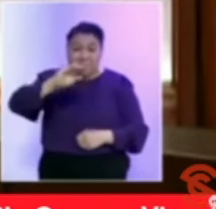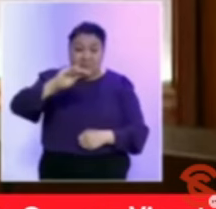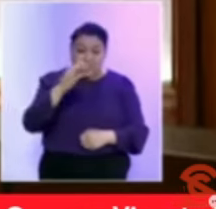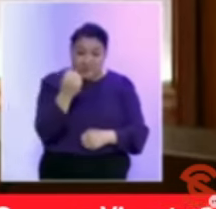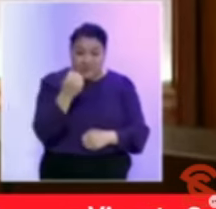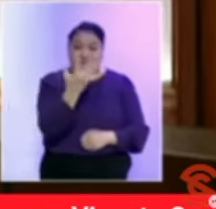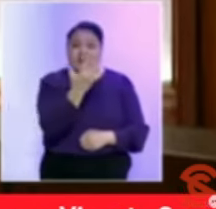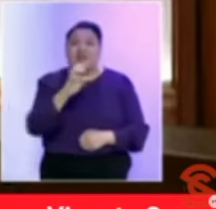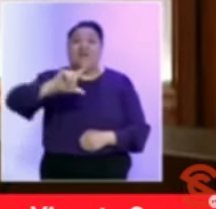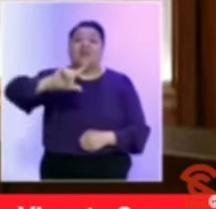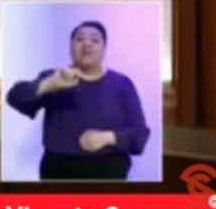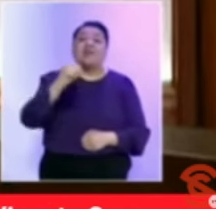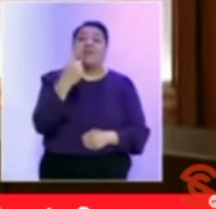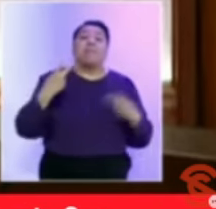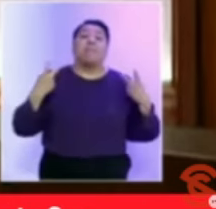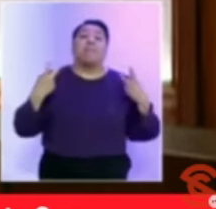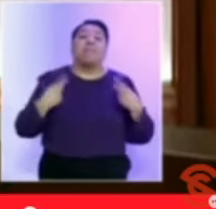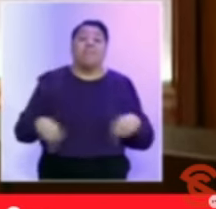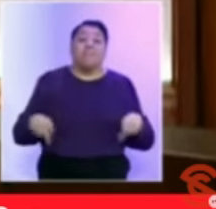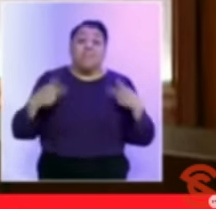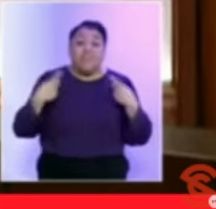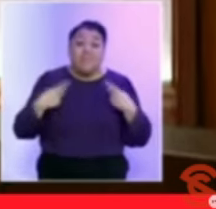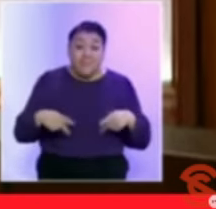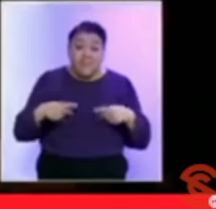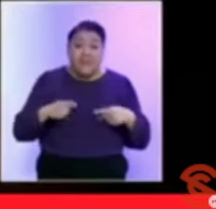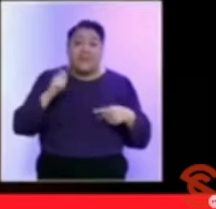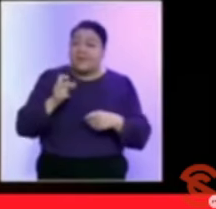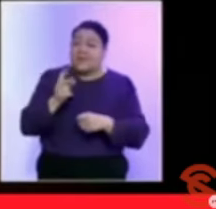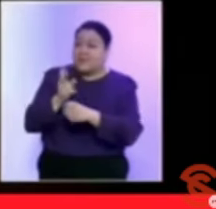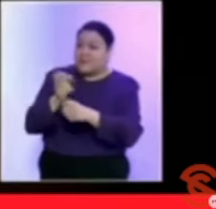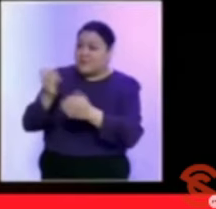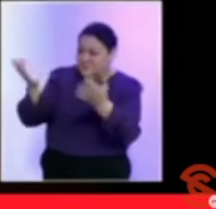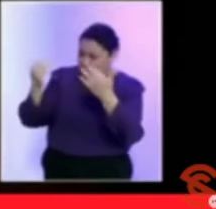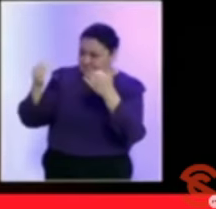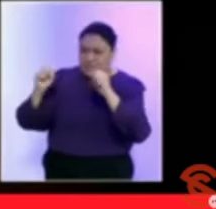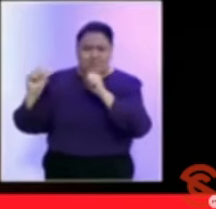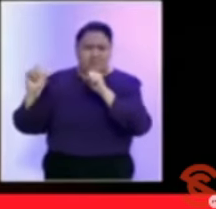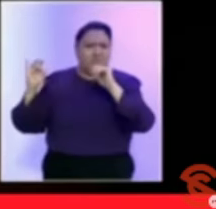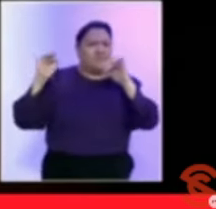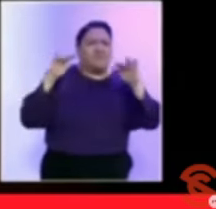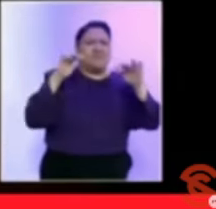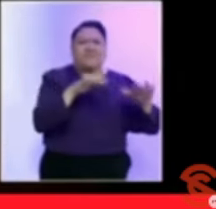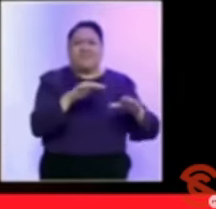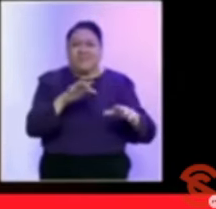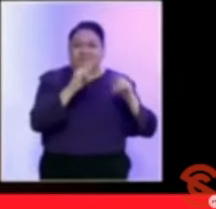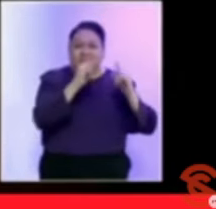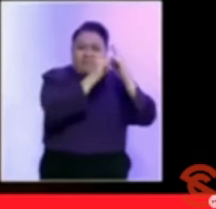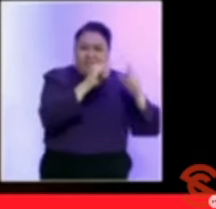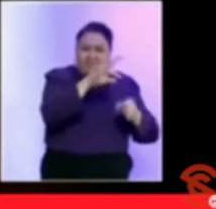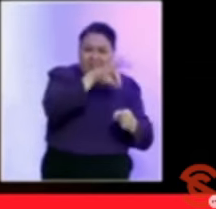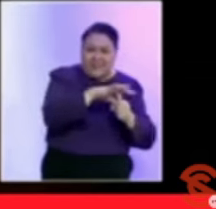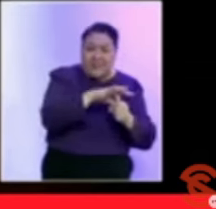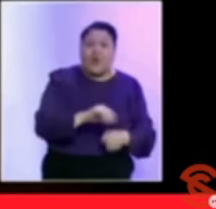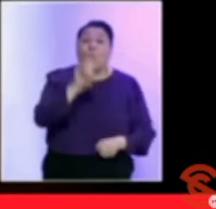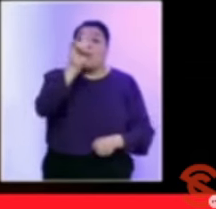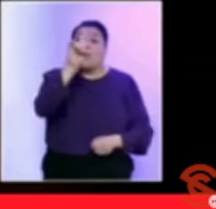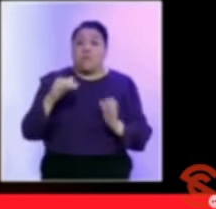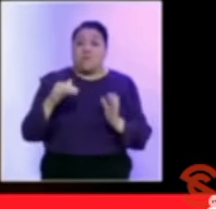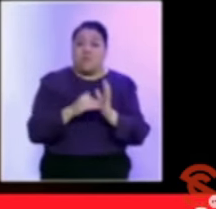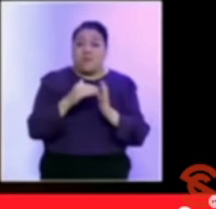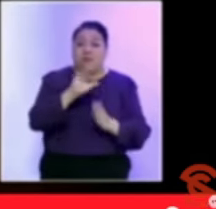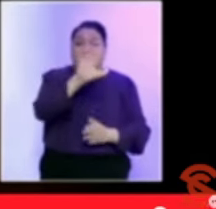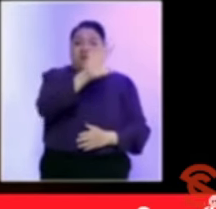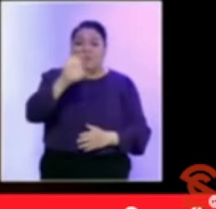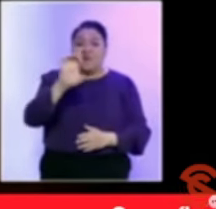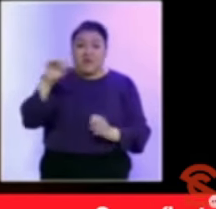99,39 personas fueron llamadas a las urnas y más de 500000